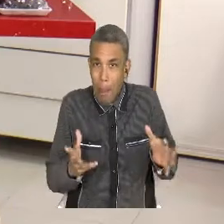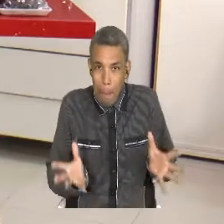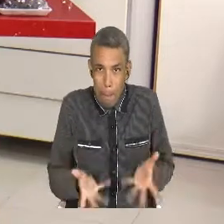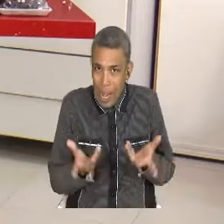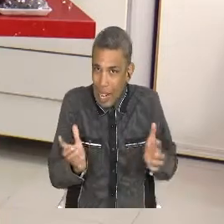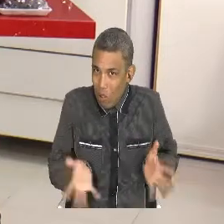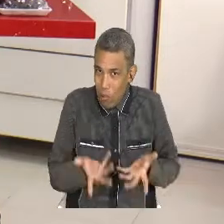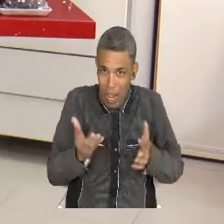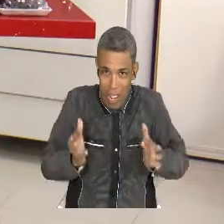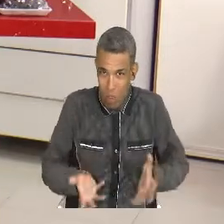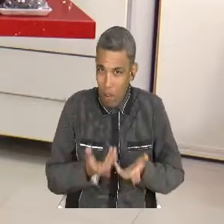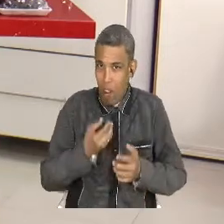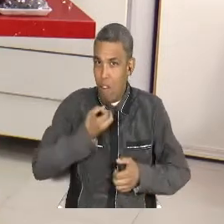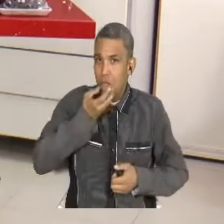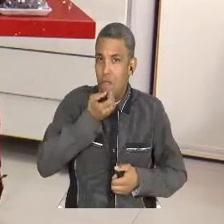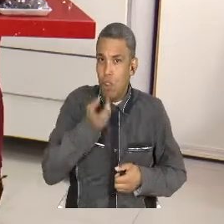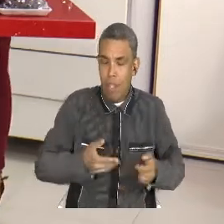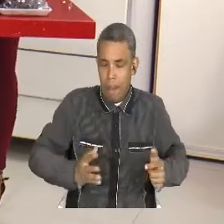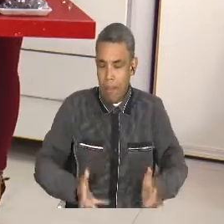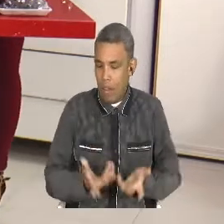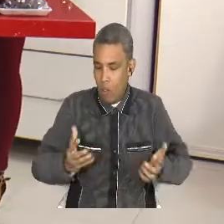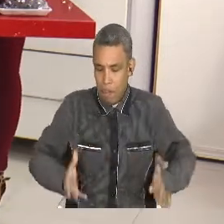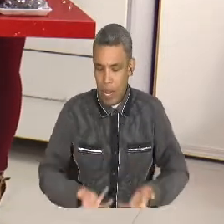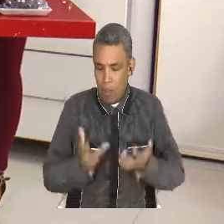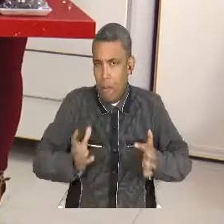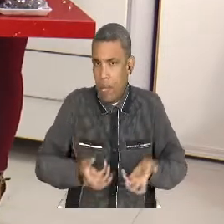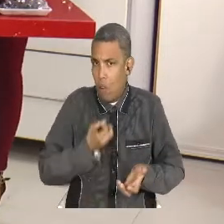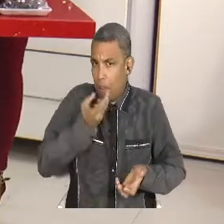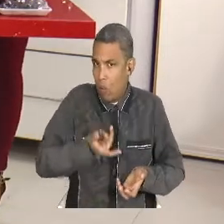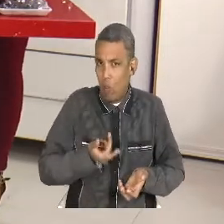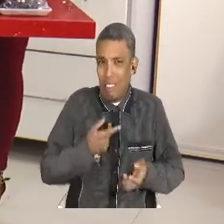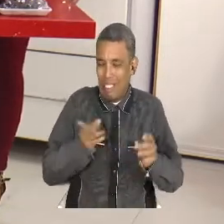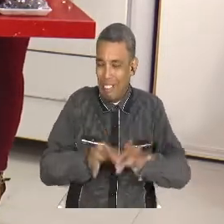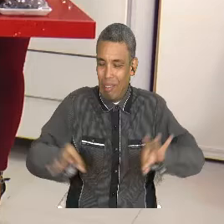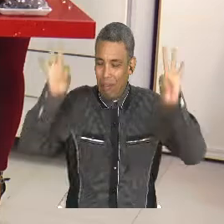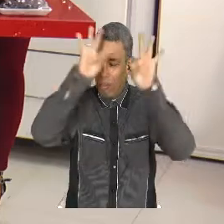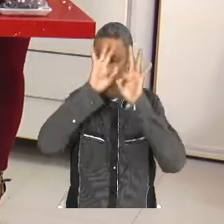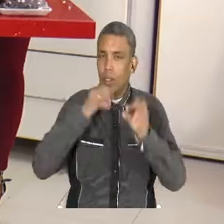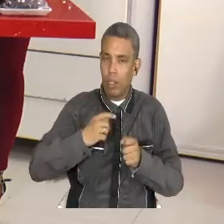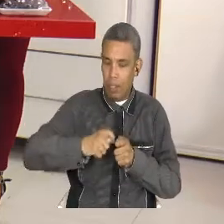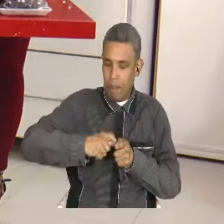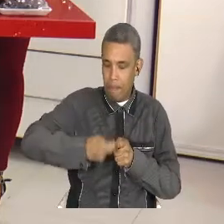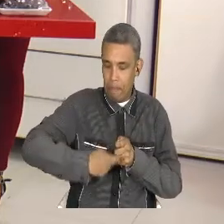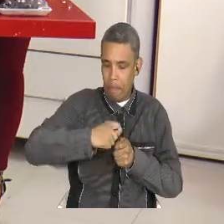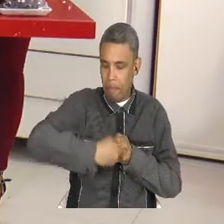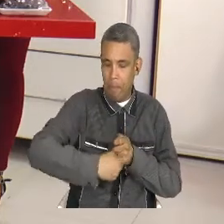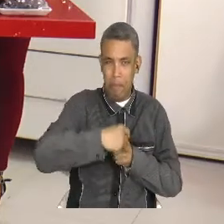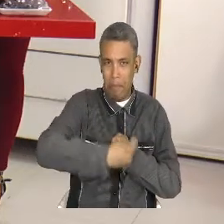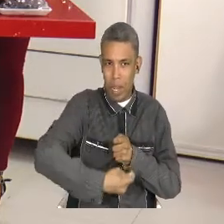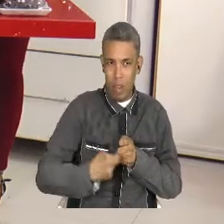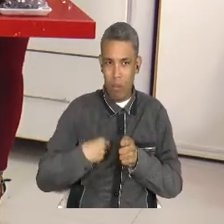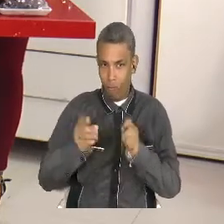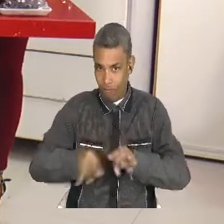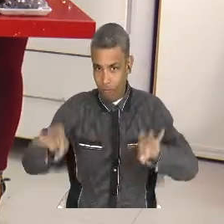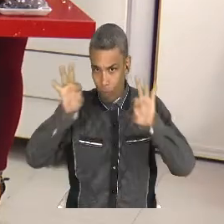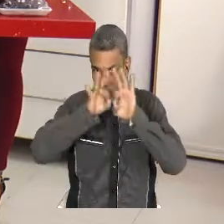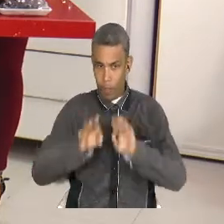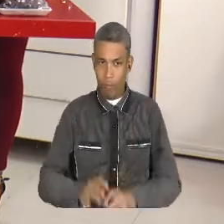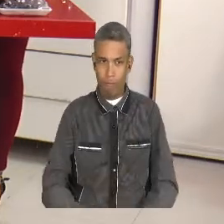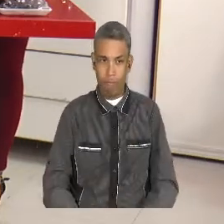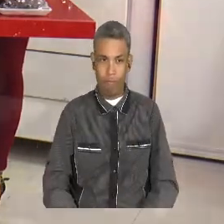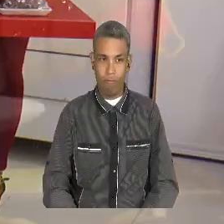deliciosos bananos, ¿no? Sí, Rochi, la ensalada de fruta, pues, tengo un heladito abajo, entonces ese heladito lo voy a utilizar para nuestra ensalada. Ok. Esperando que